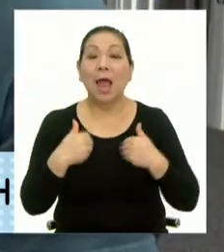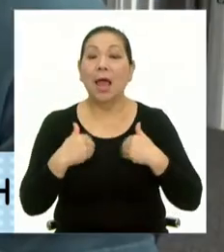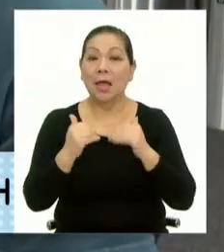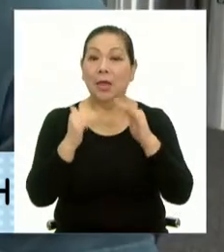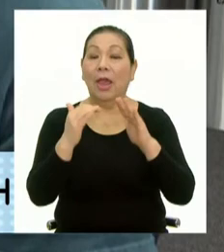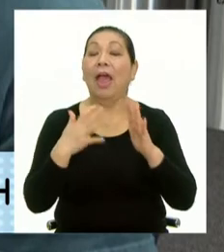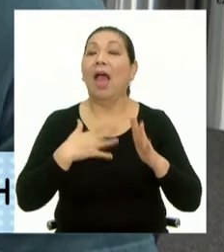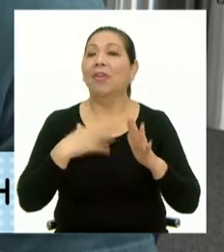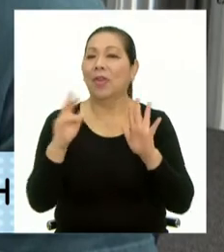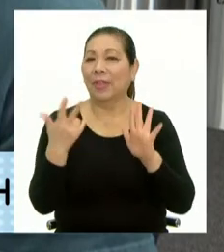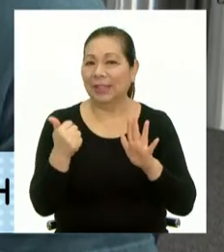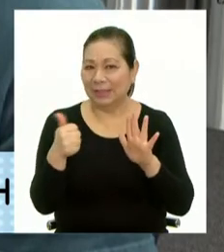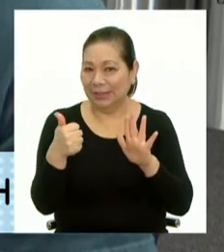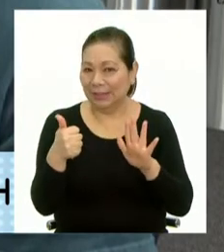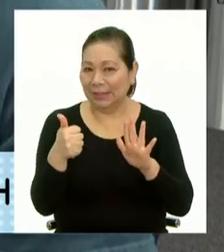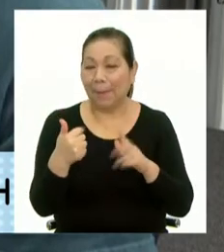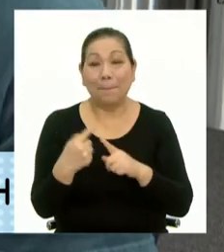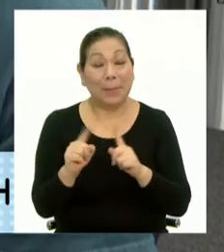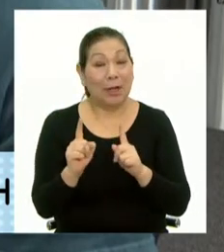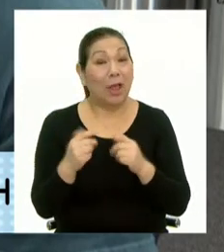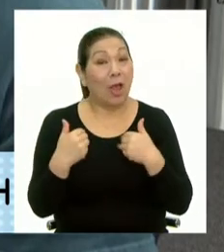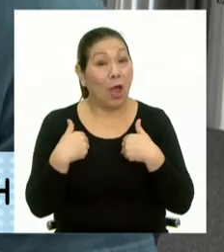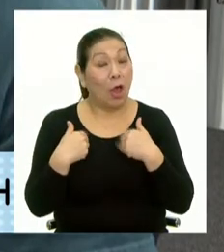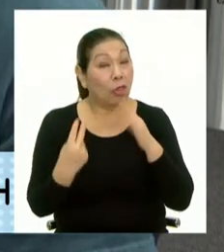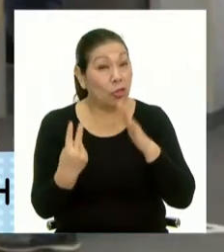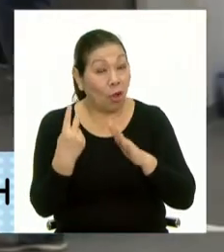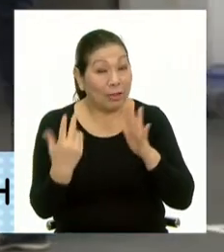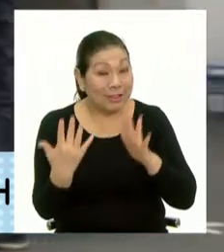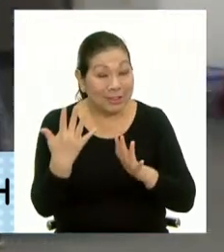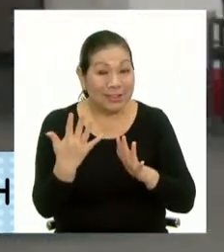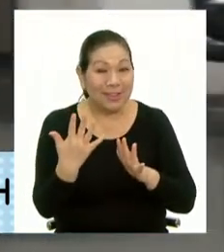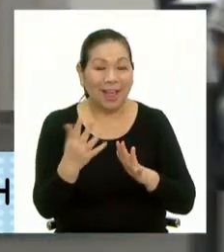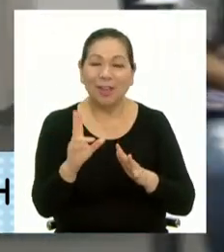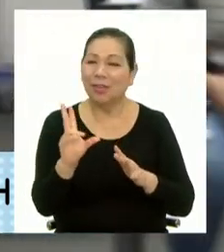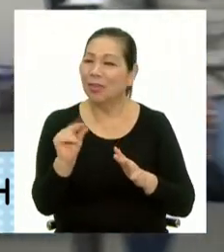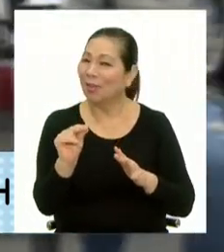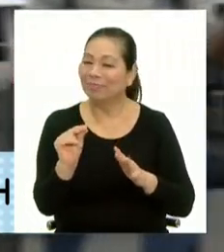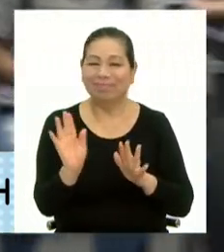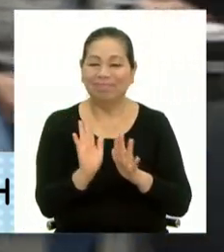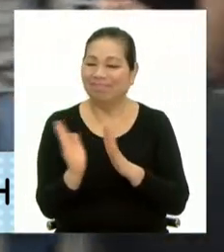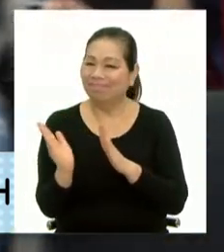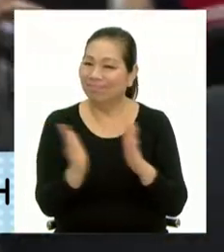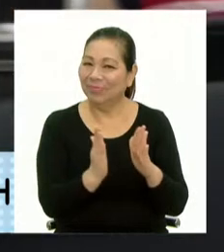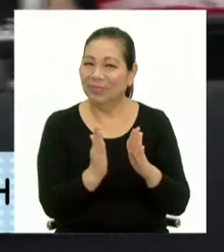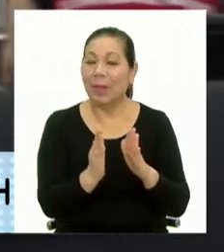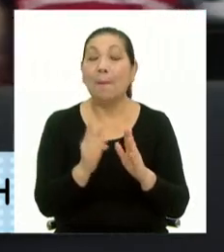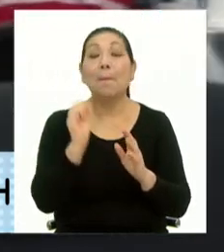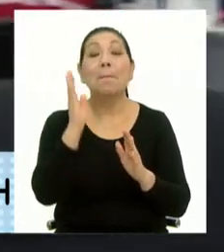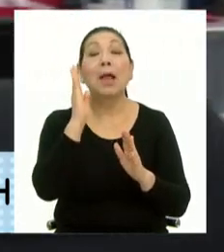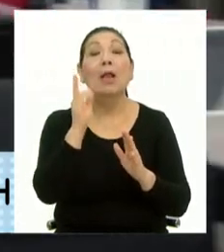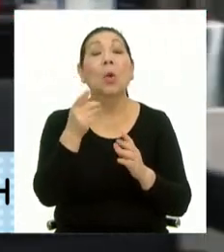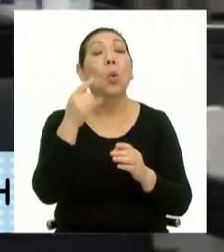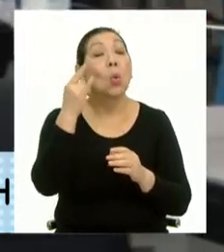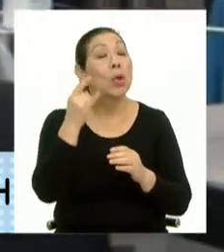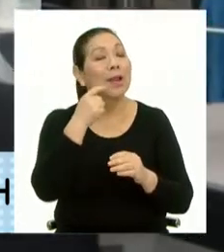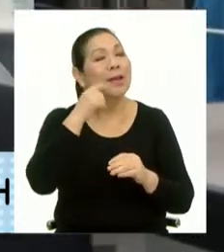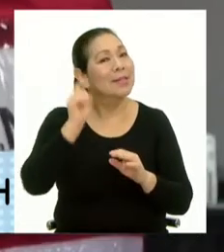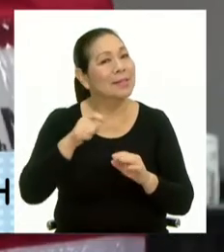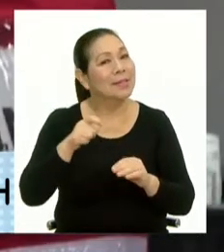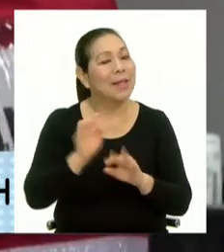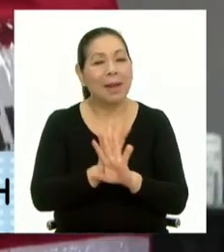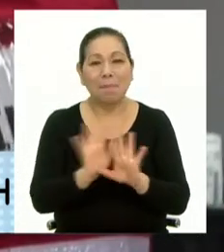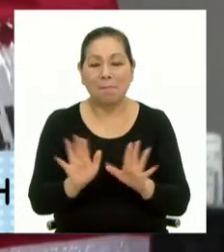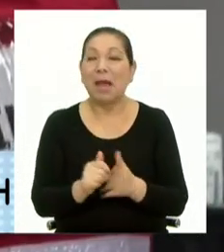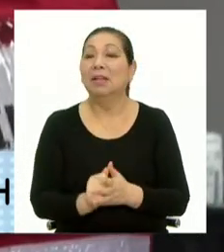mayores de 16 años. Aquellos que tienen de 12 a 15 años pueden obtener la vacuna bajo la autorización de emergencia.